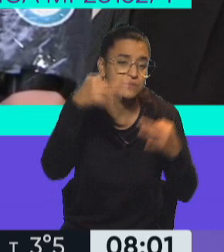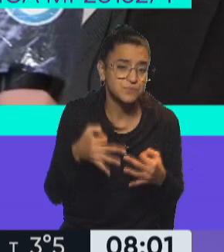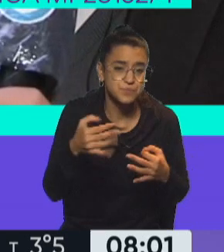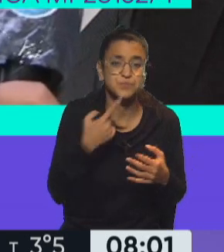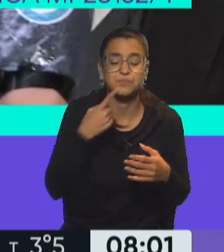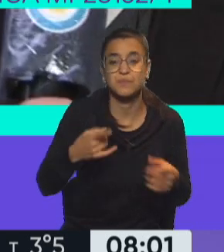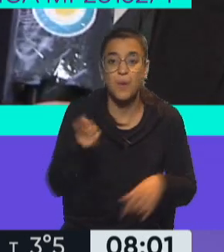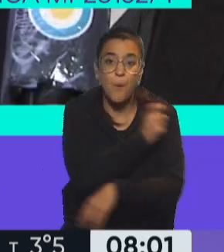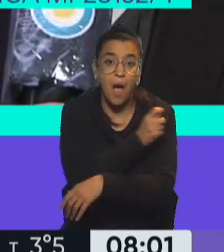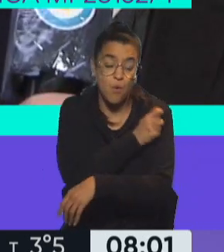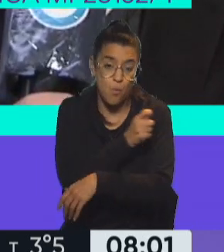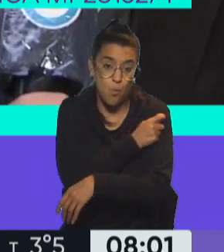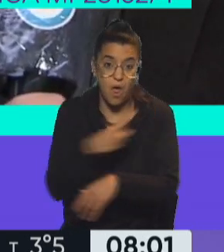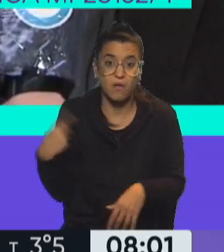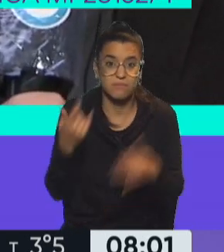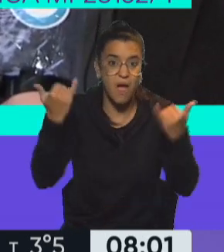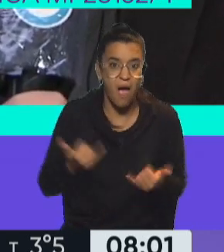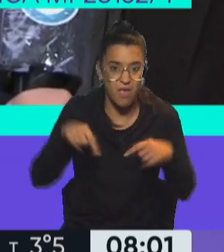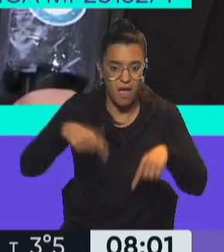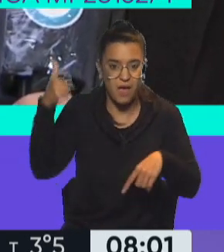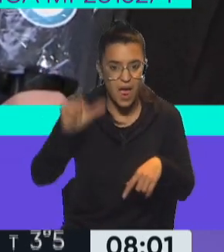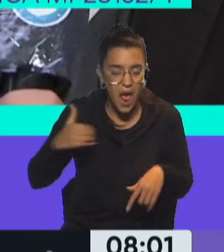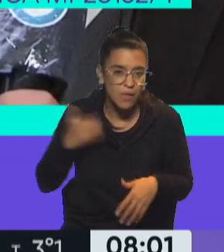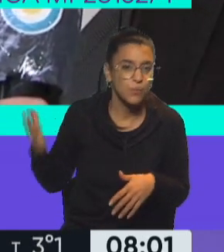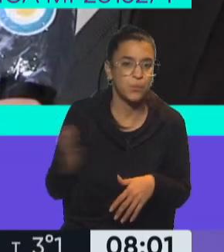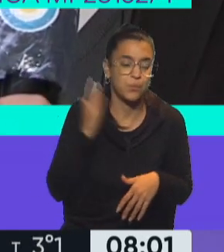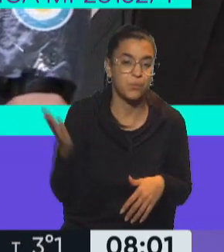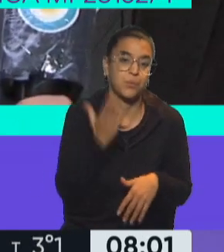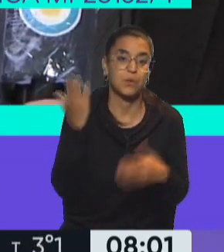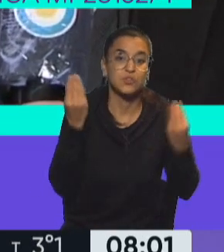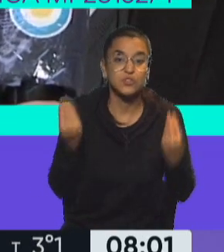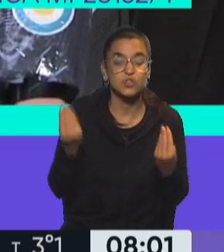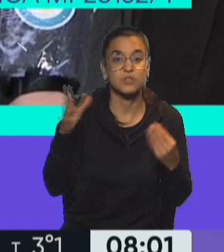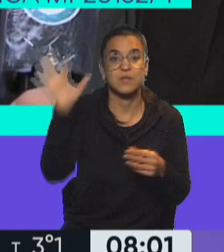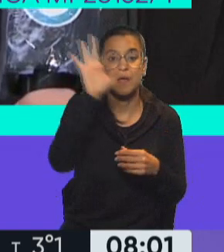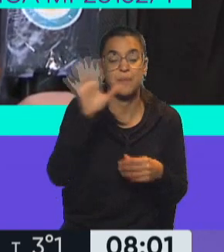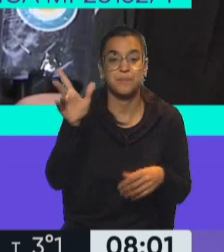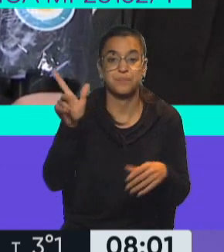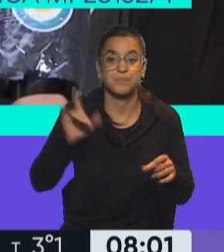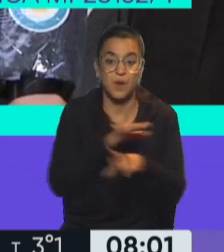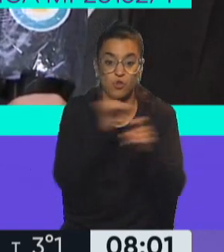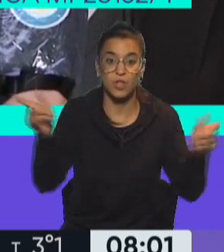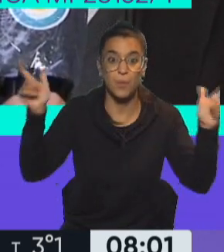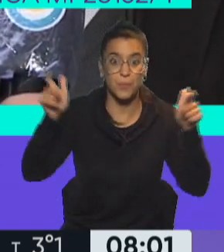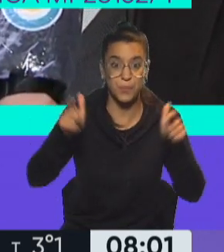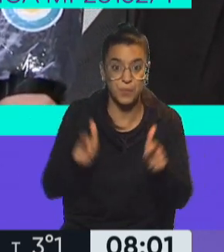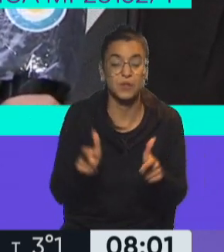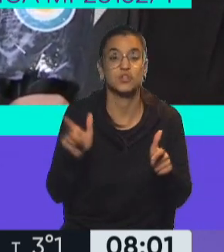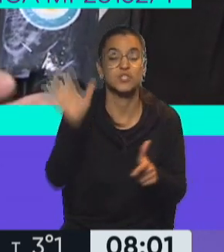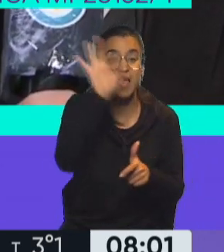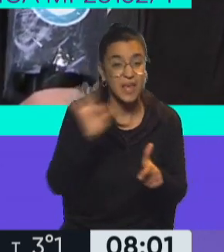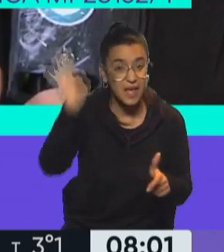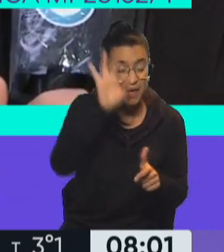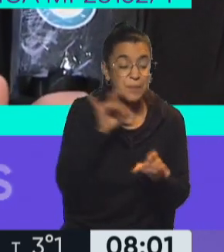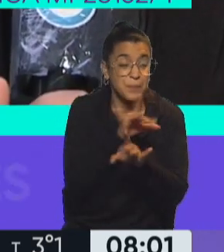debido a la cantidad de vacunas que tengamos aplicadas en la Argentina, empiece a descender la cantidad de casos, y esa variante, como es un poco más